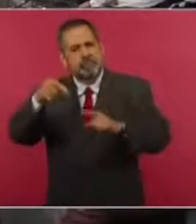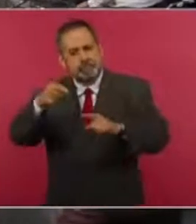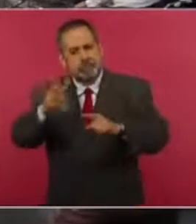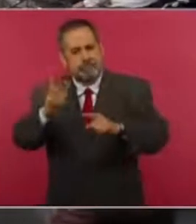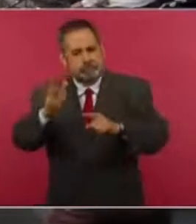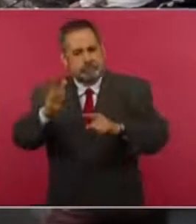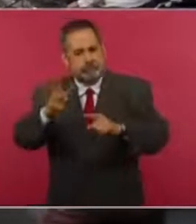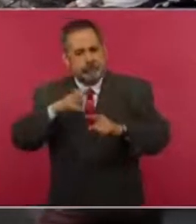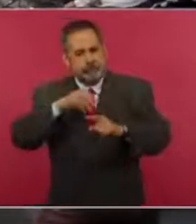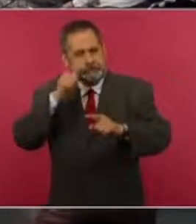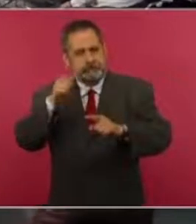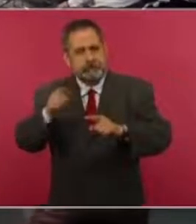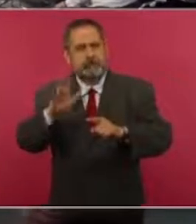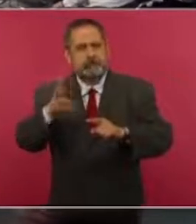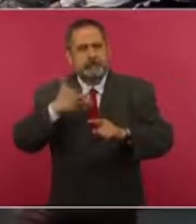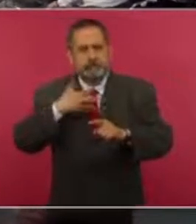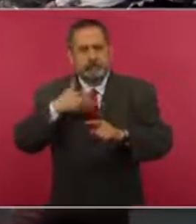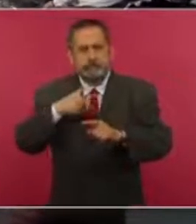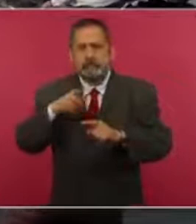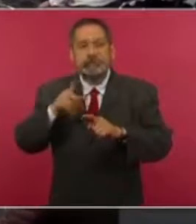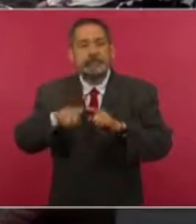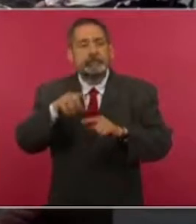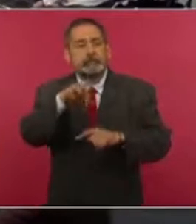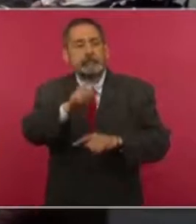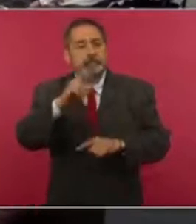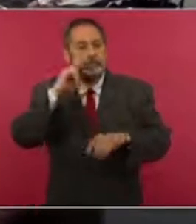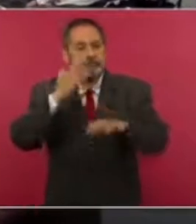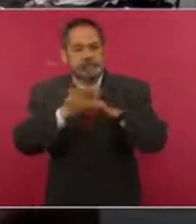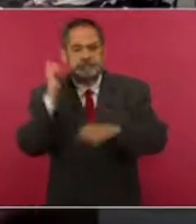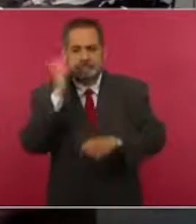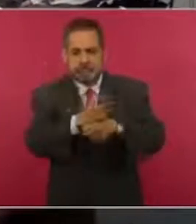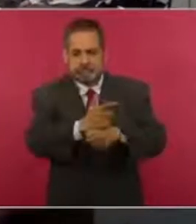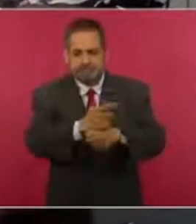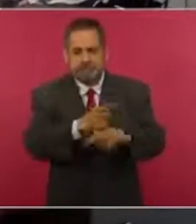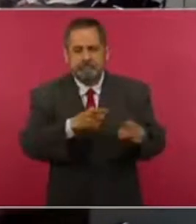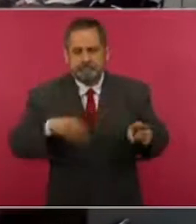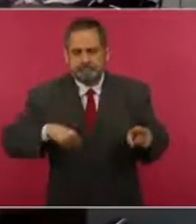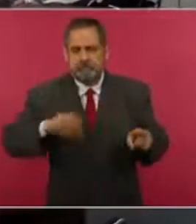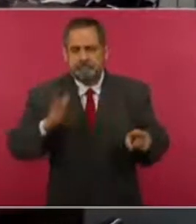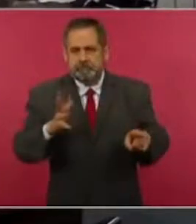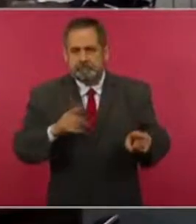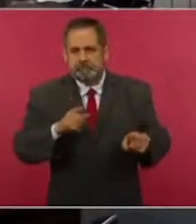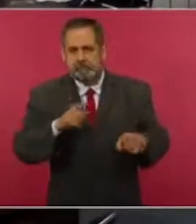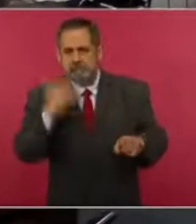ya se tiene al responsable identificado,